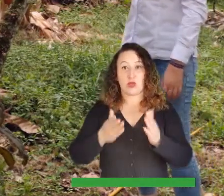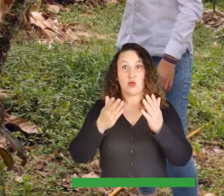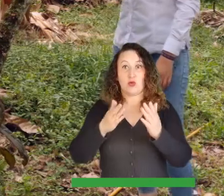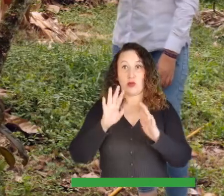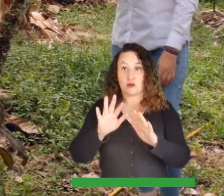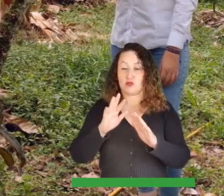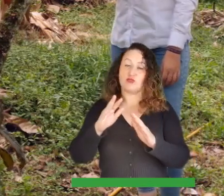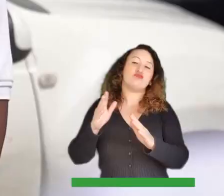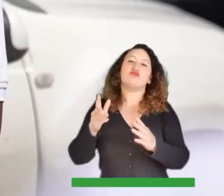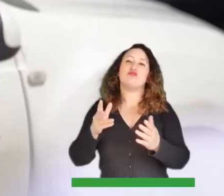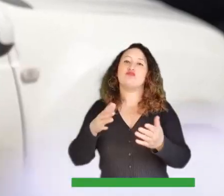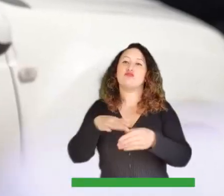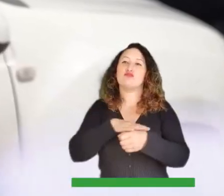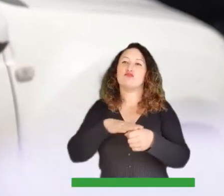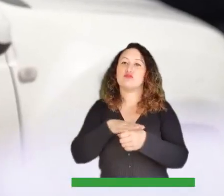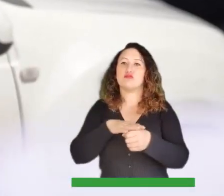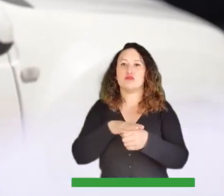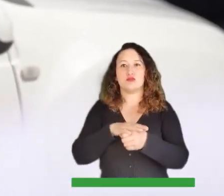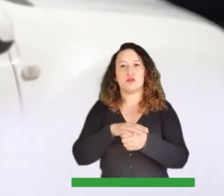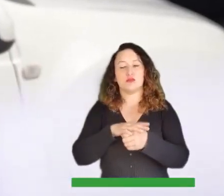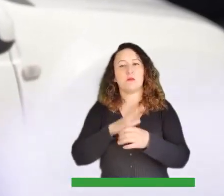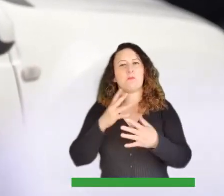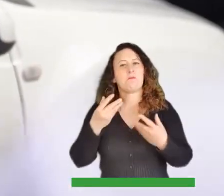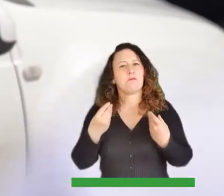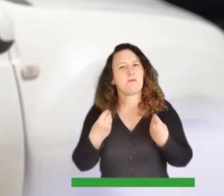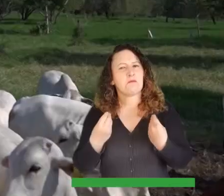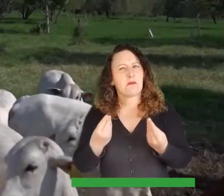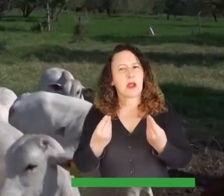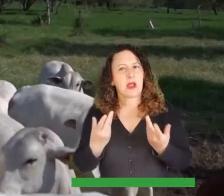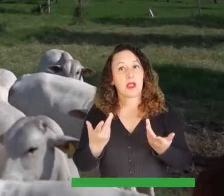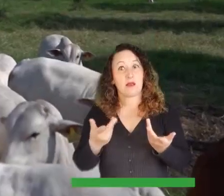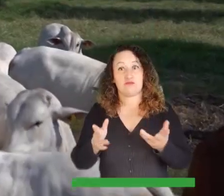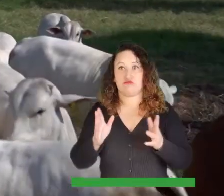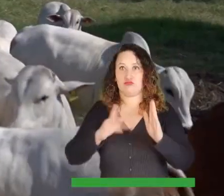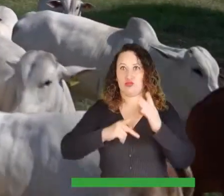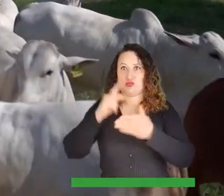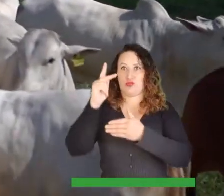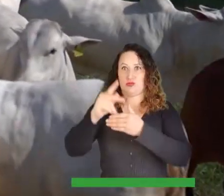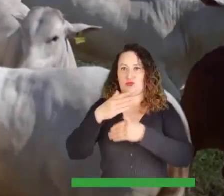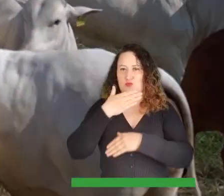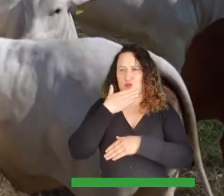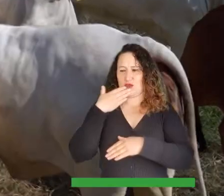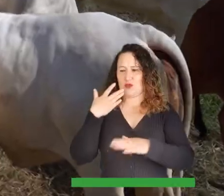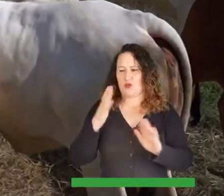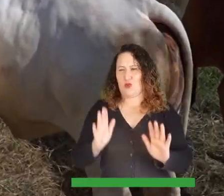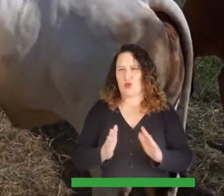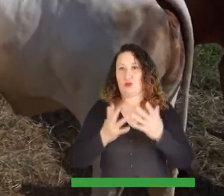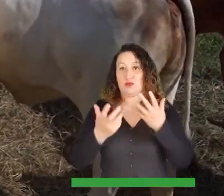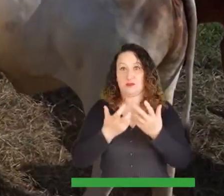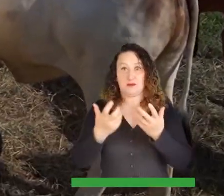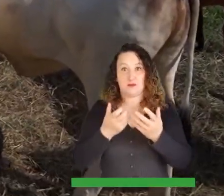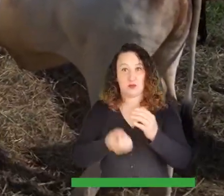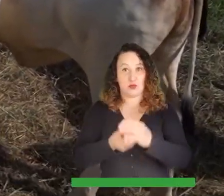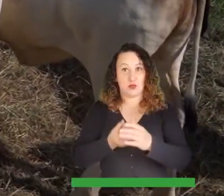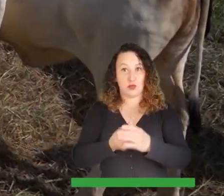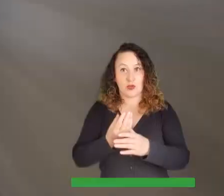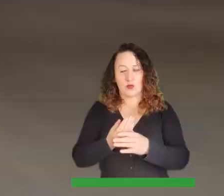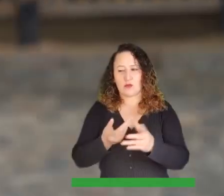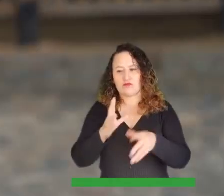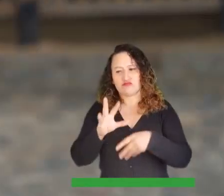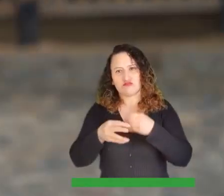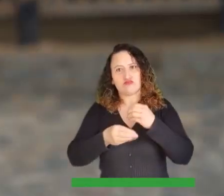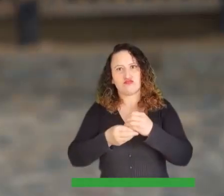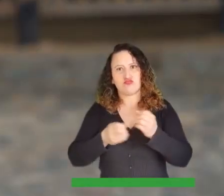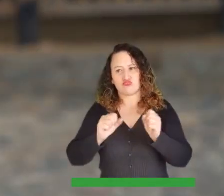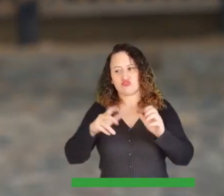sanitarias y fitosanitarias con el fin de que ellos tengan una mejor proyección sobre sus sistemas productivos y además